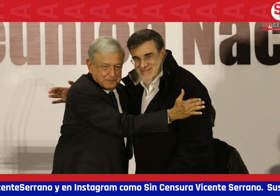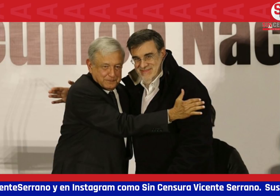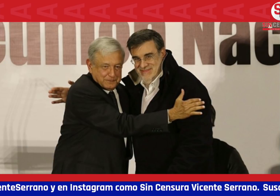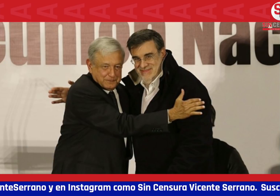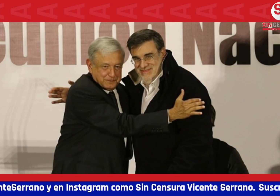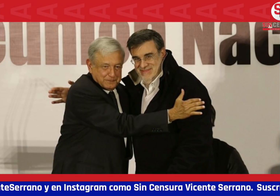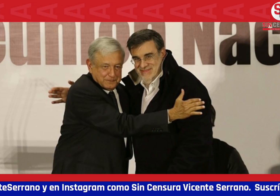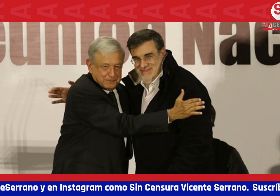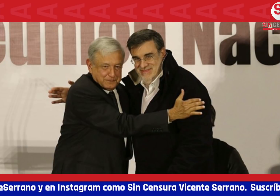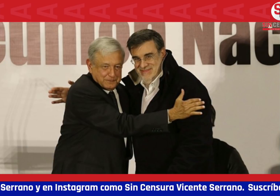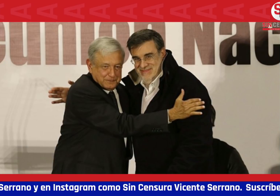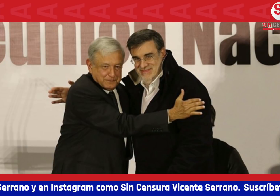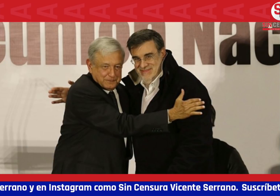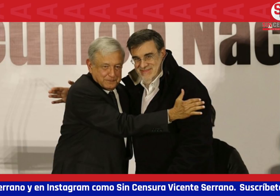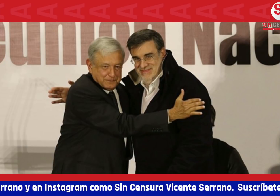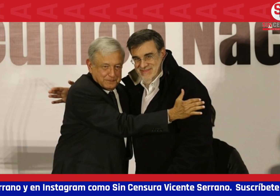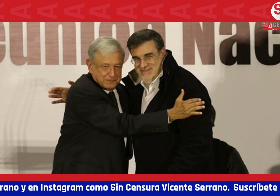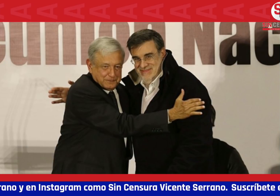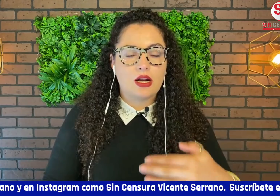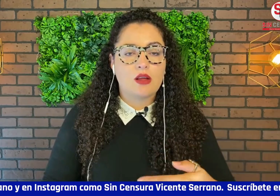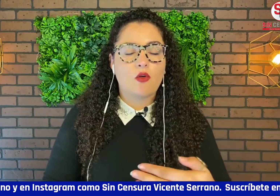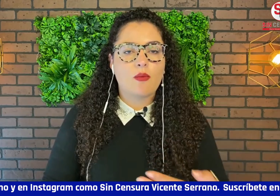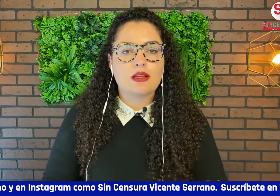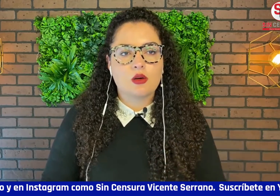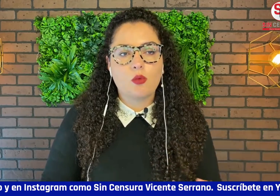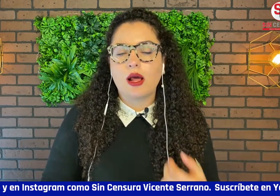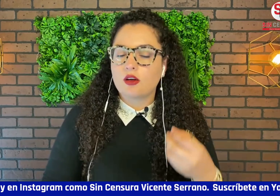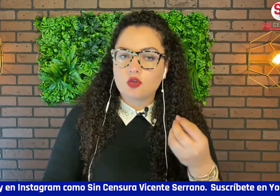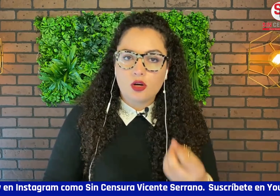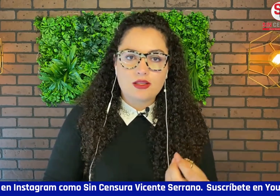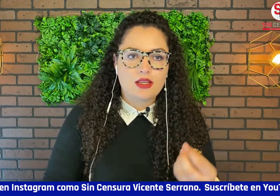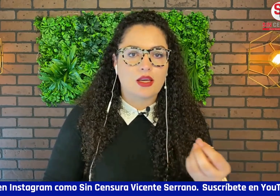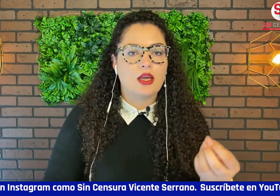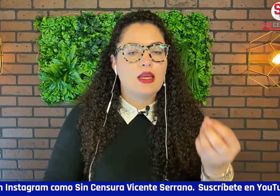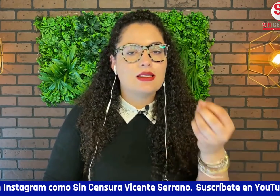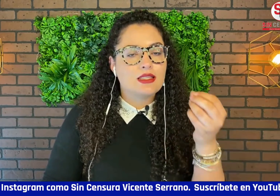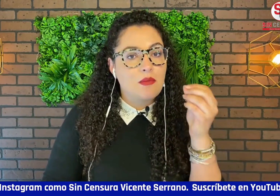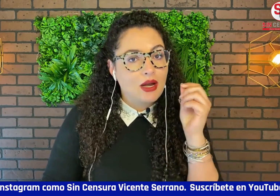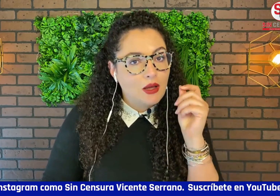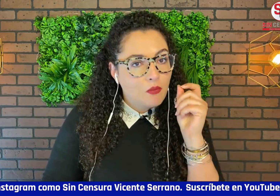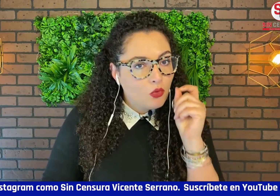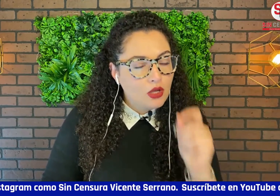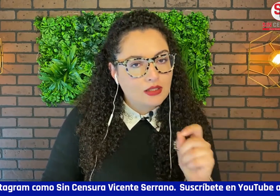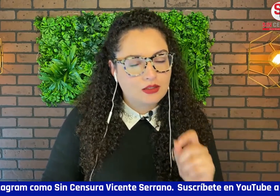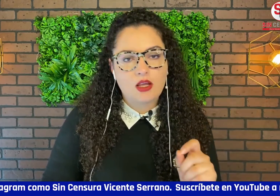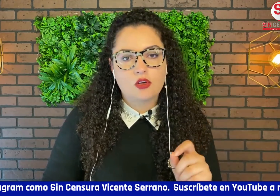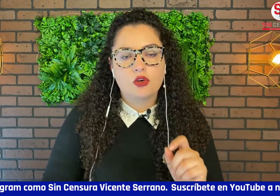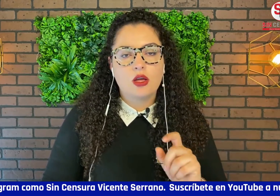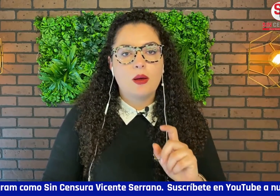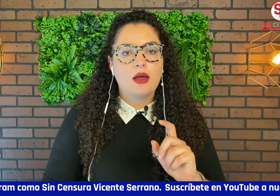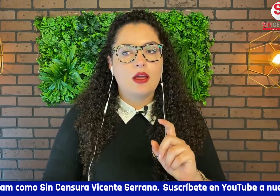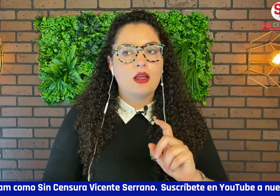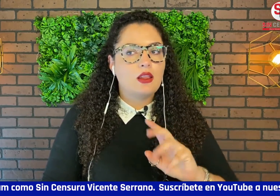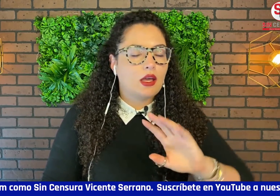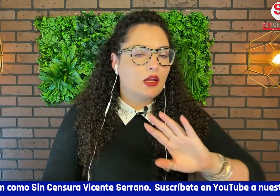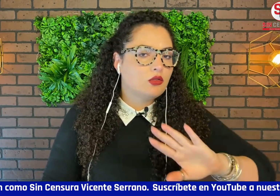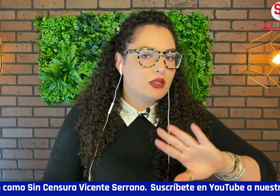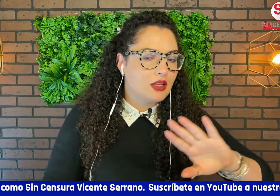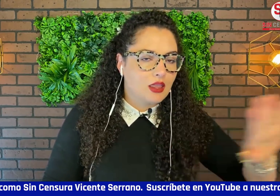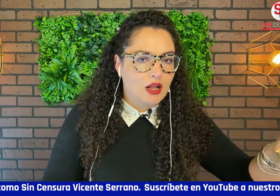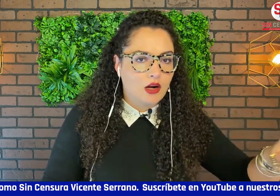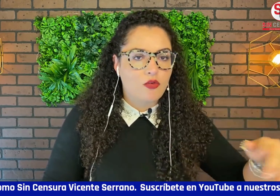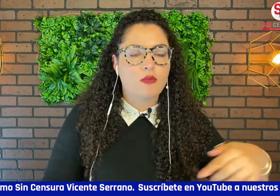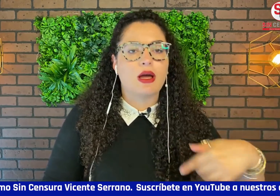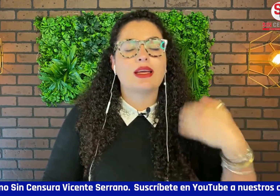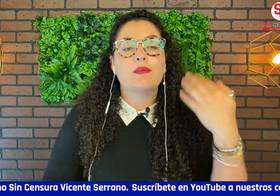este sentido, brincaba más cuando decían Reforma Segura. Yo les dije, se me haría muy extraño, dejen ustedes